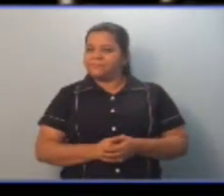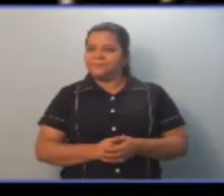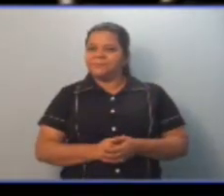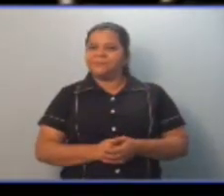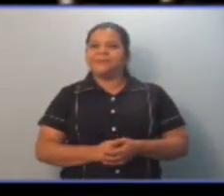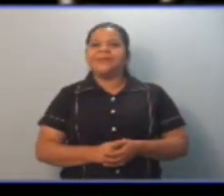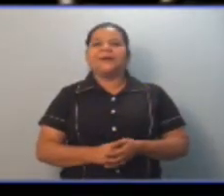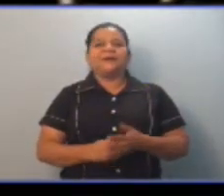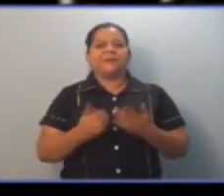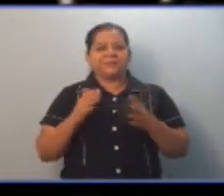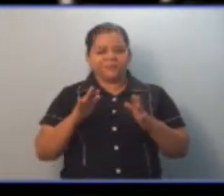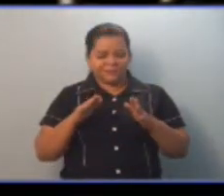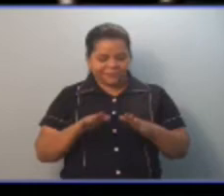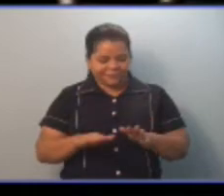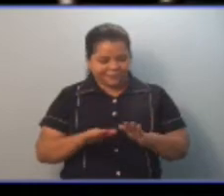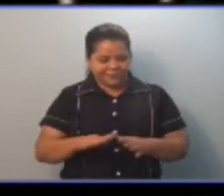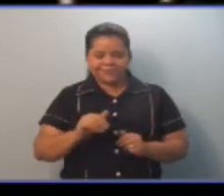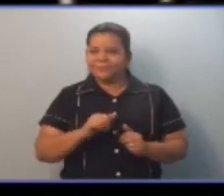Gracias, señor coordinador.